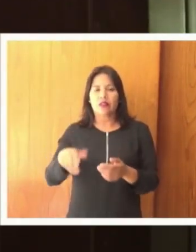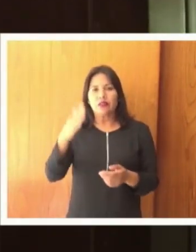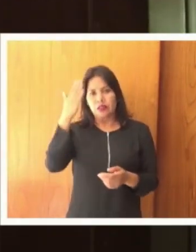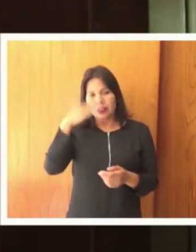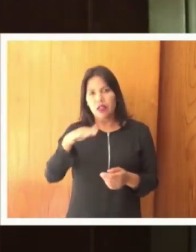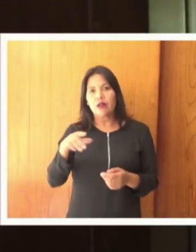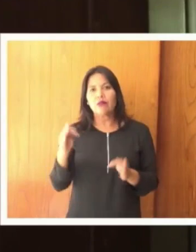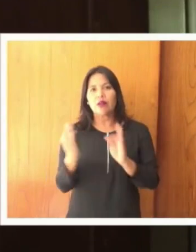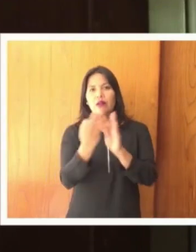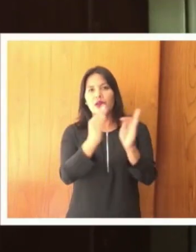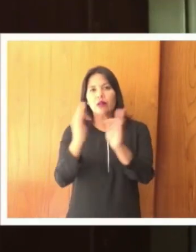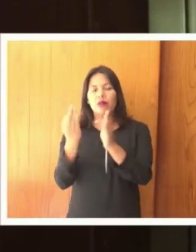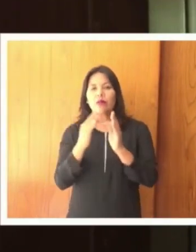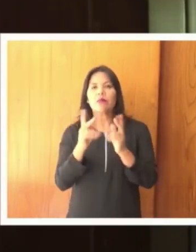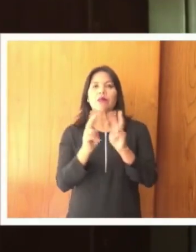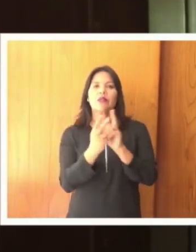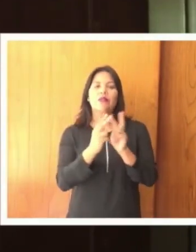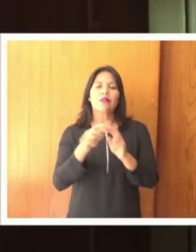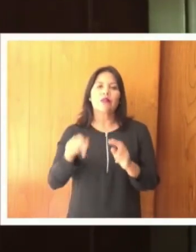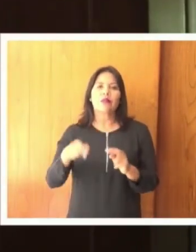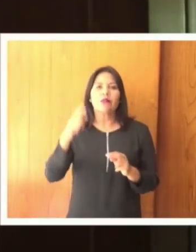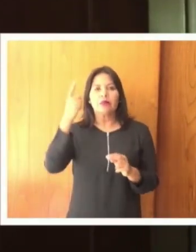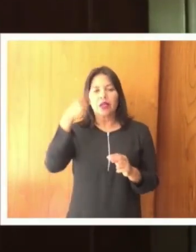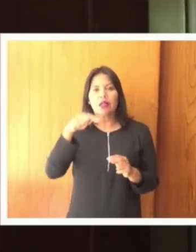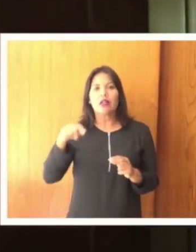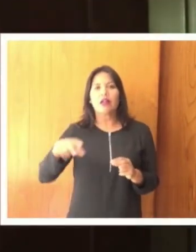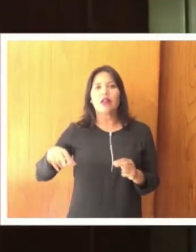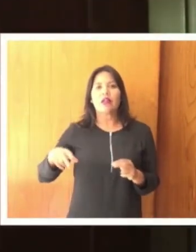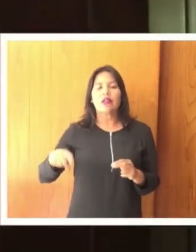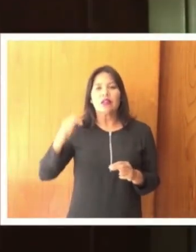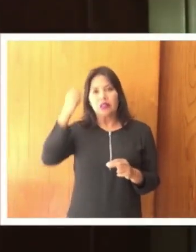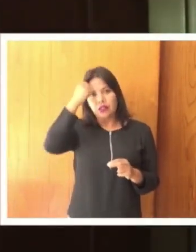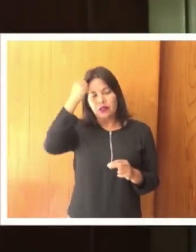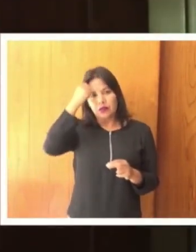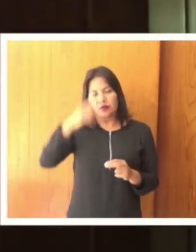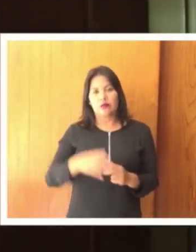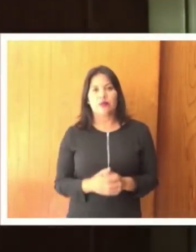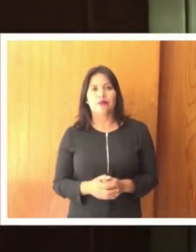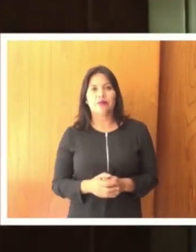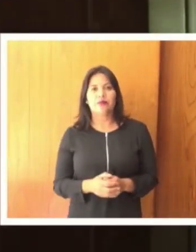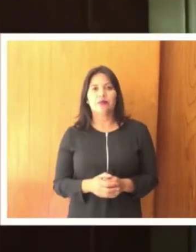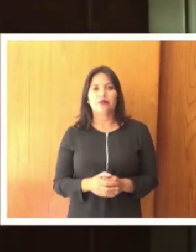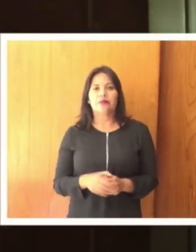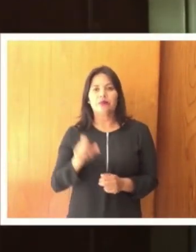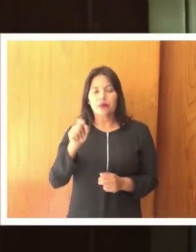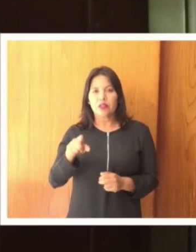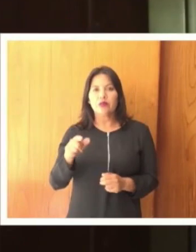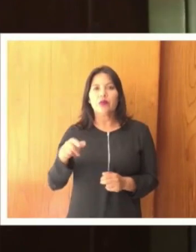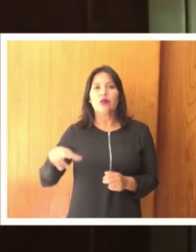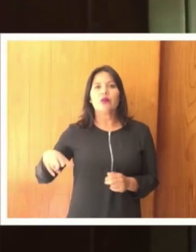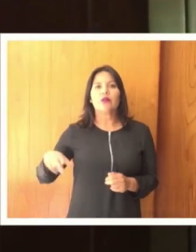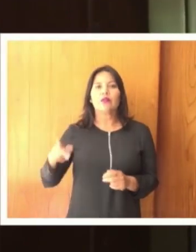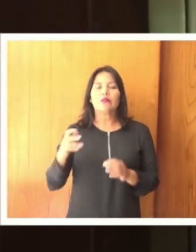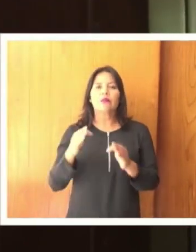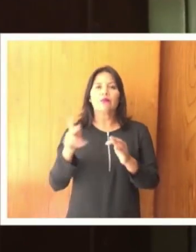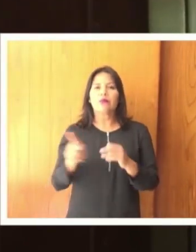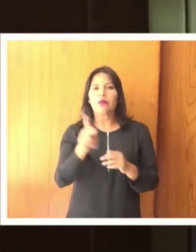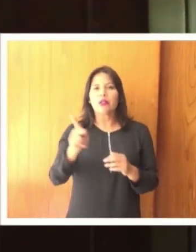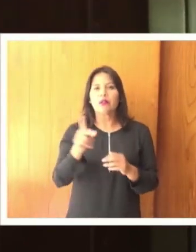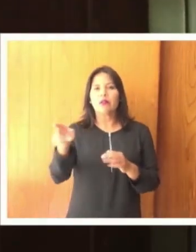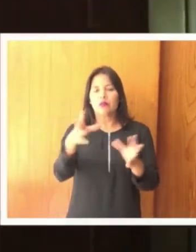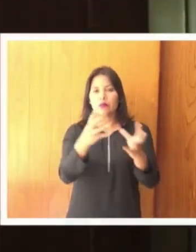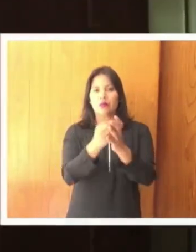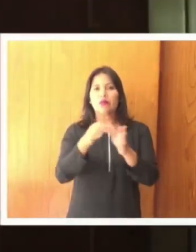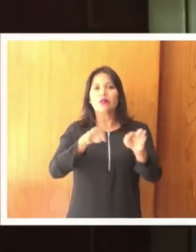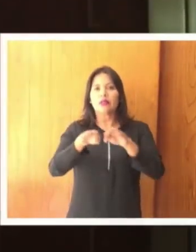importante sector en esta zona oriente, municipios que de una u otra forma trabajan directamente con el